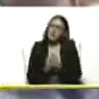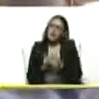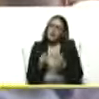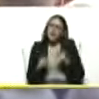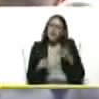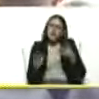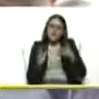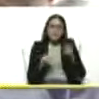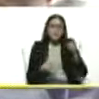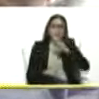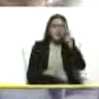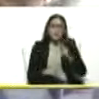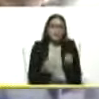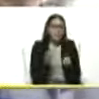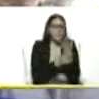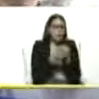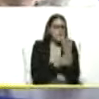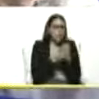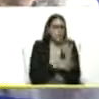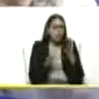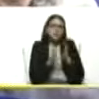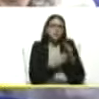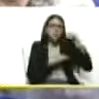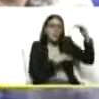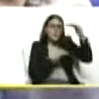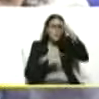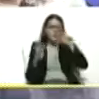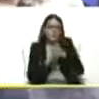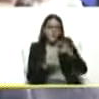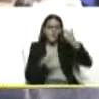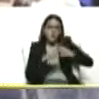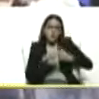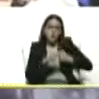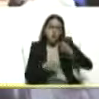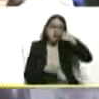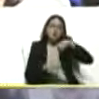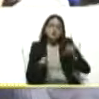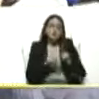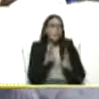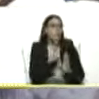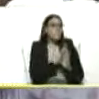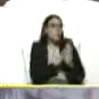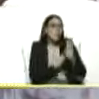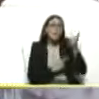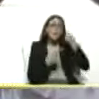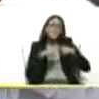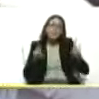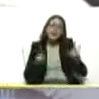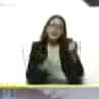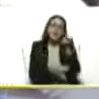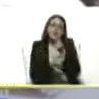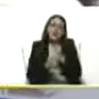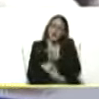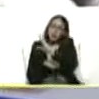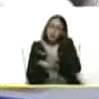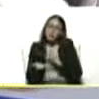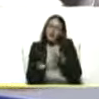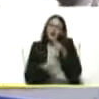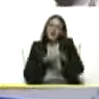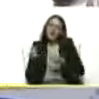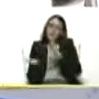petrolero. Venezuela creció 10 puntos. Y crecía el ingreso petrolero y crecía